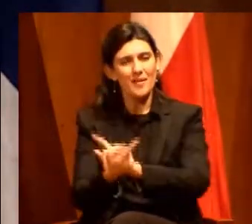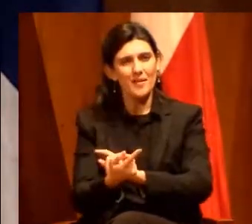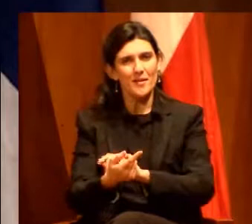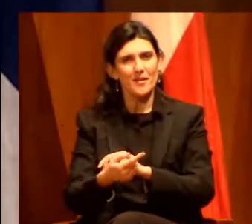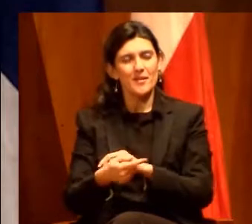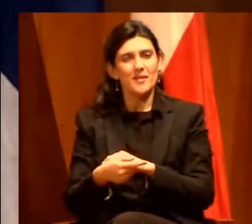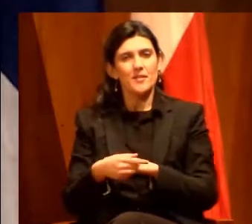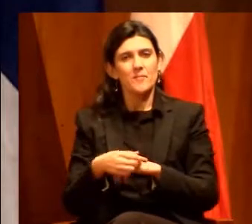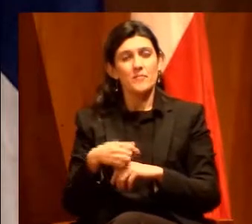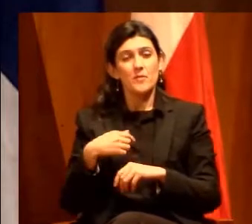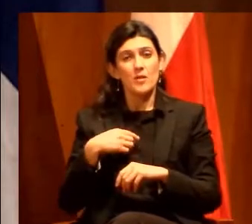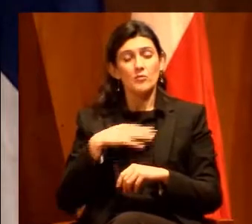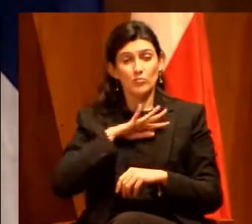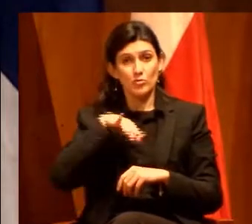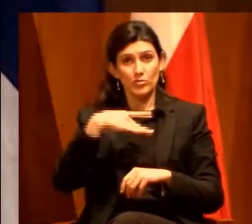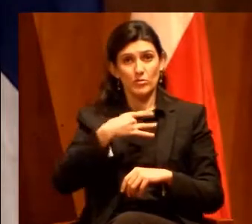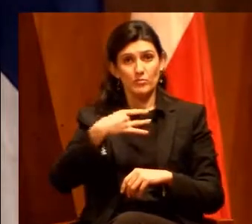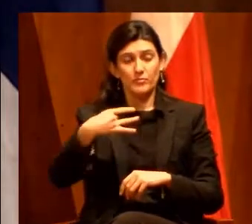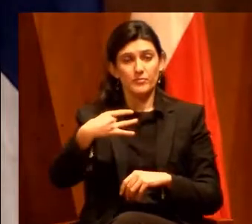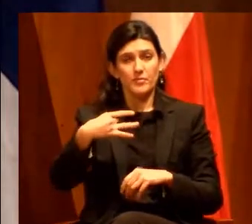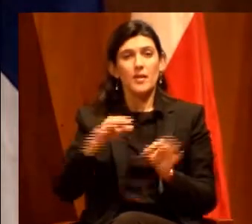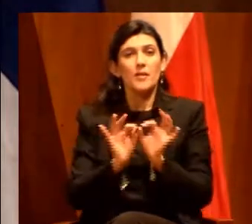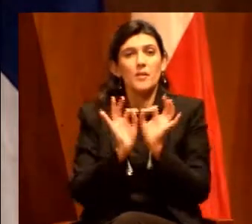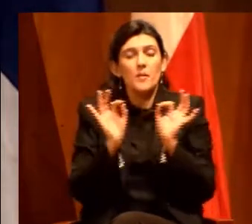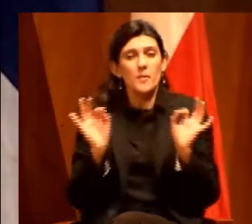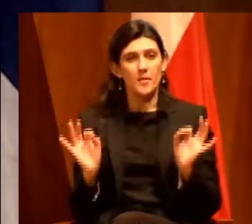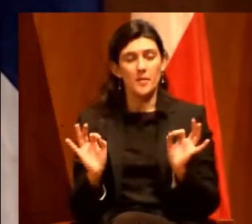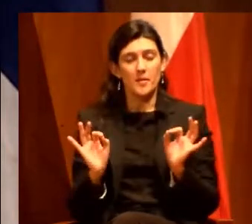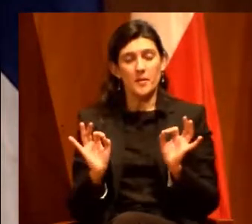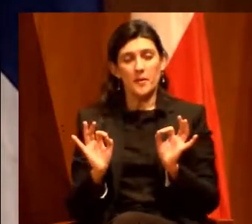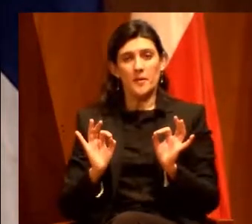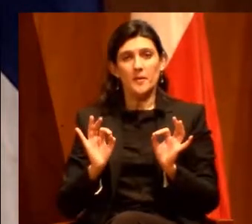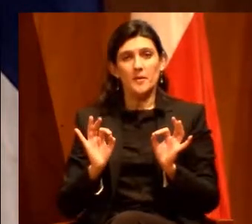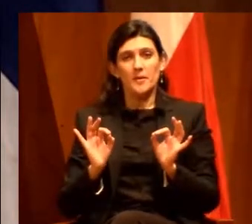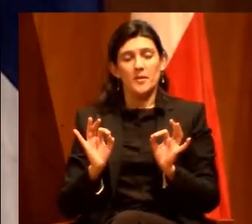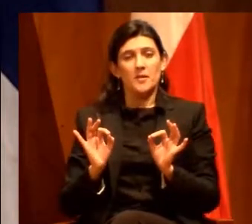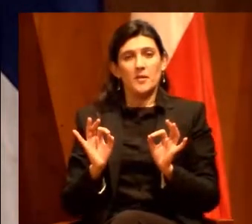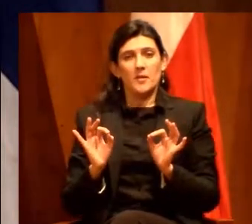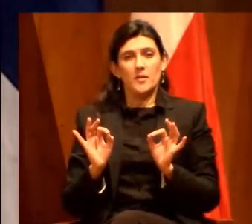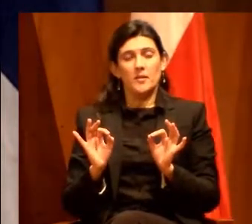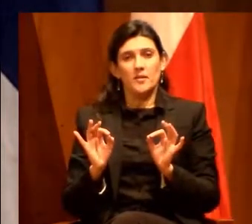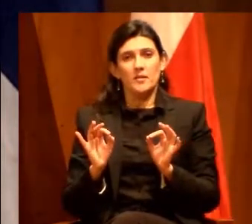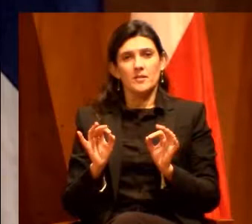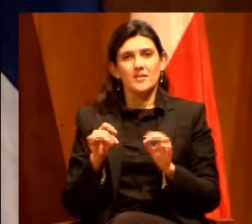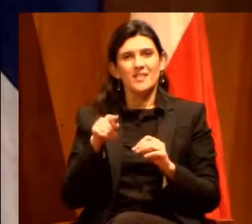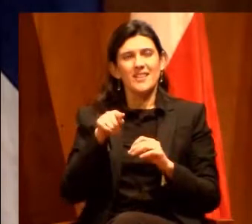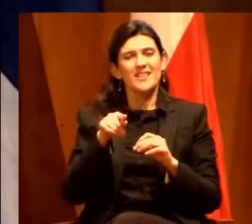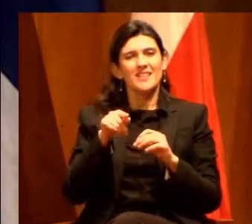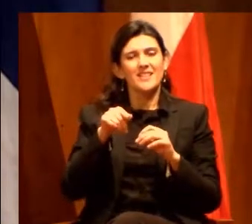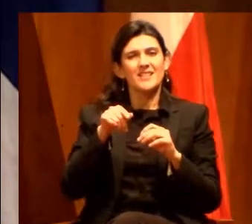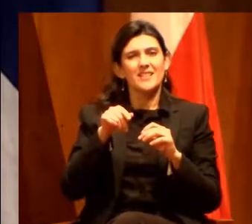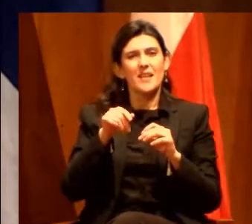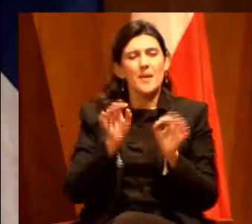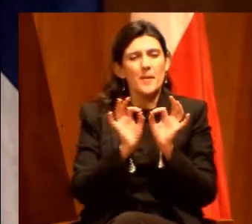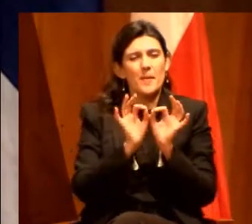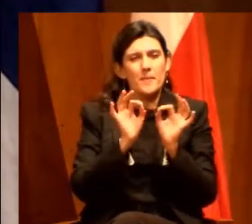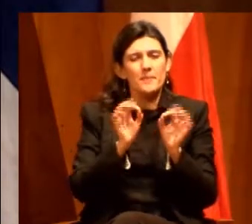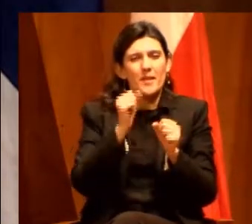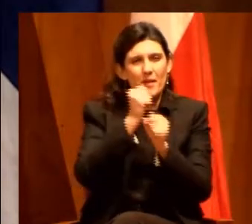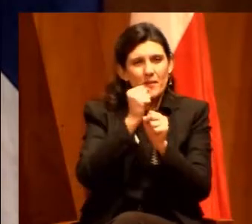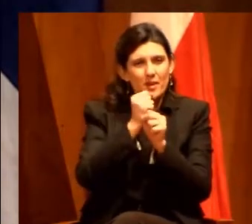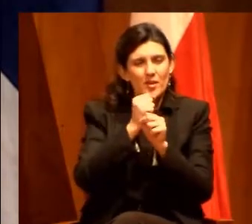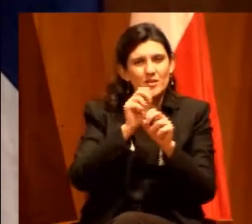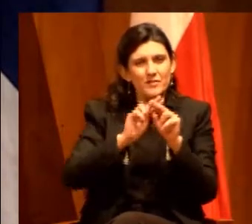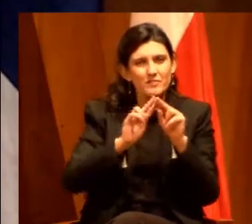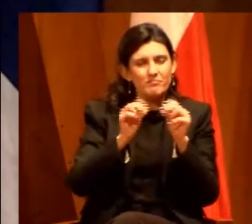Estamos llamados, de un modo especial, a darle un sentido distintivo al trabajo bien hecho, al